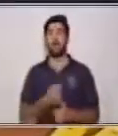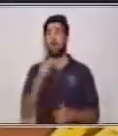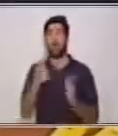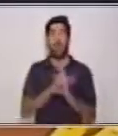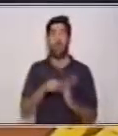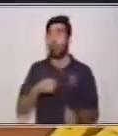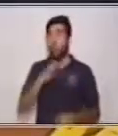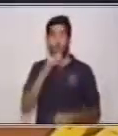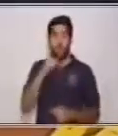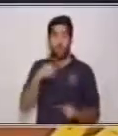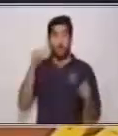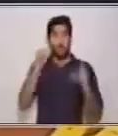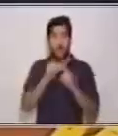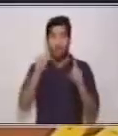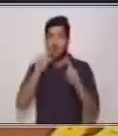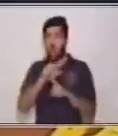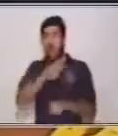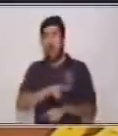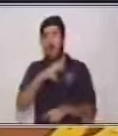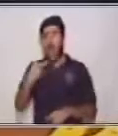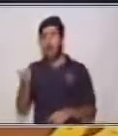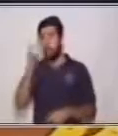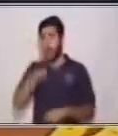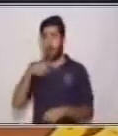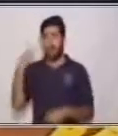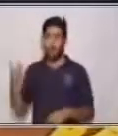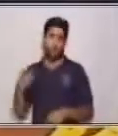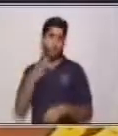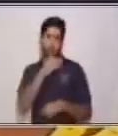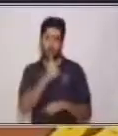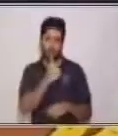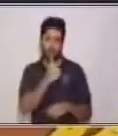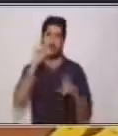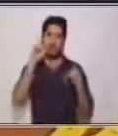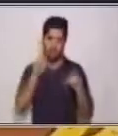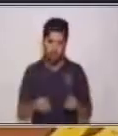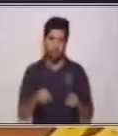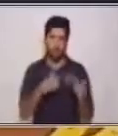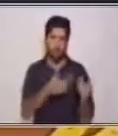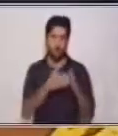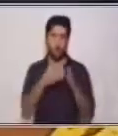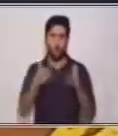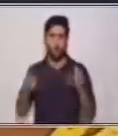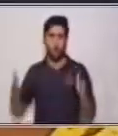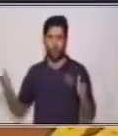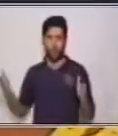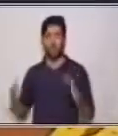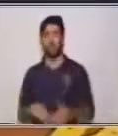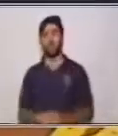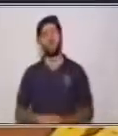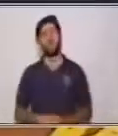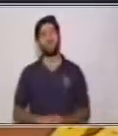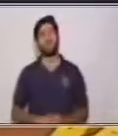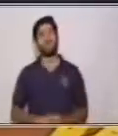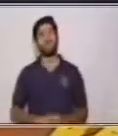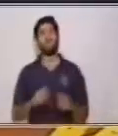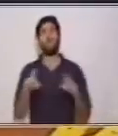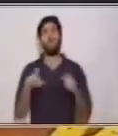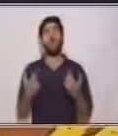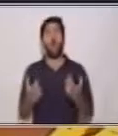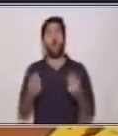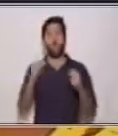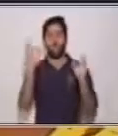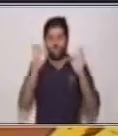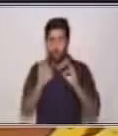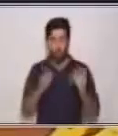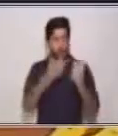cambiando uno con otro. Así que vimos la estructura de la receta de cocina y también cómo es la